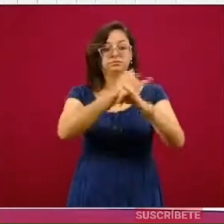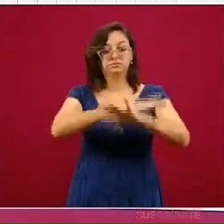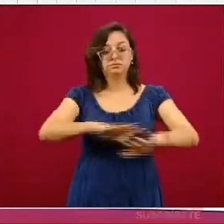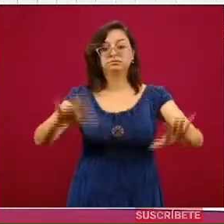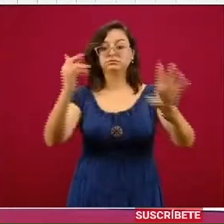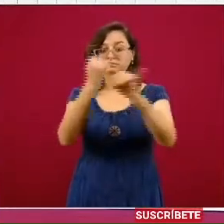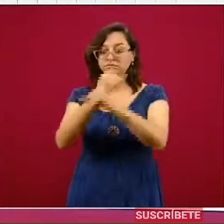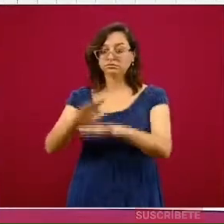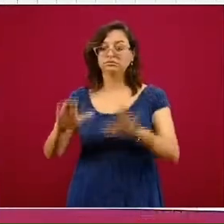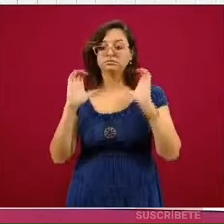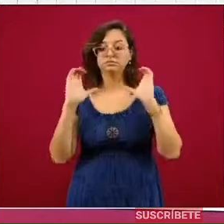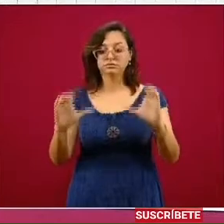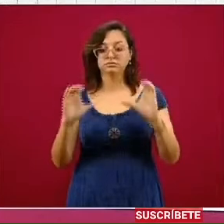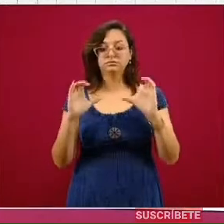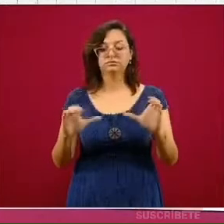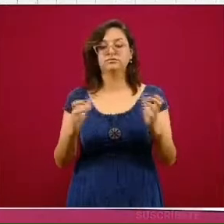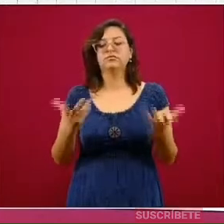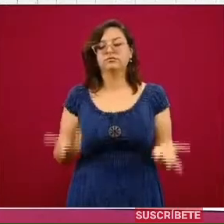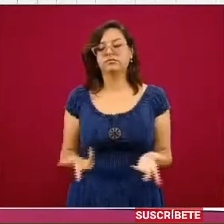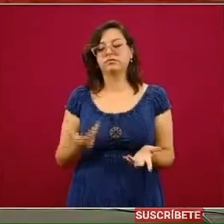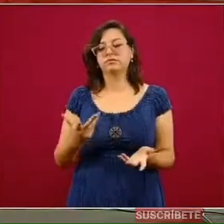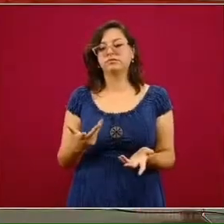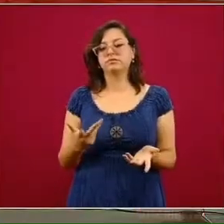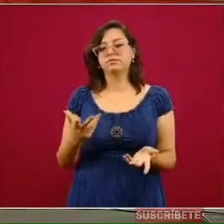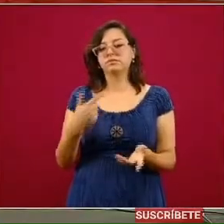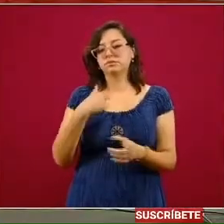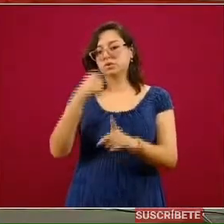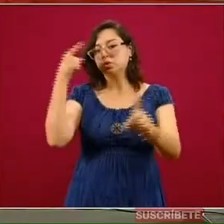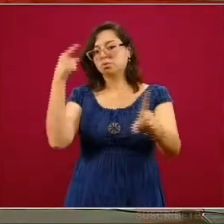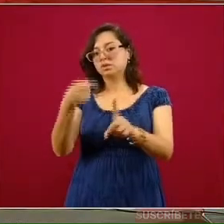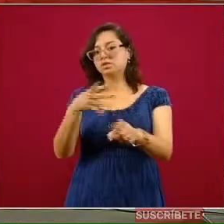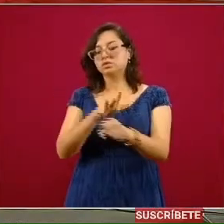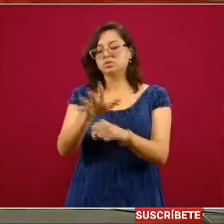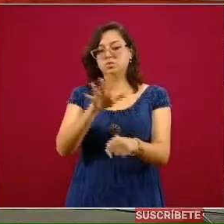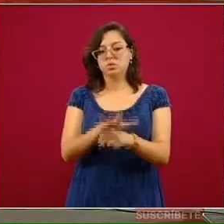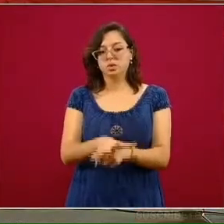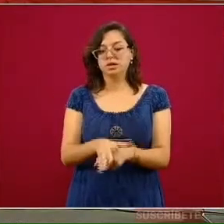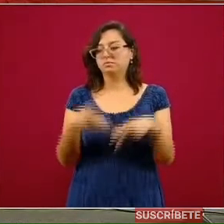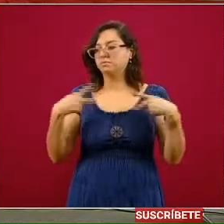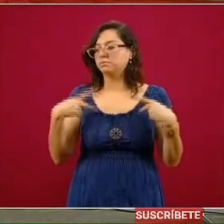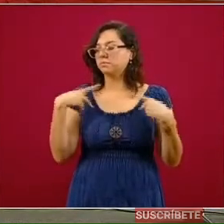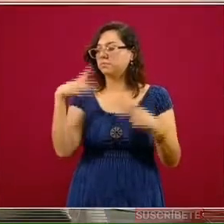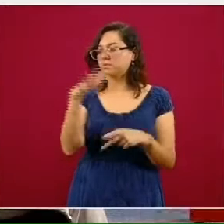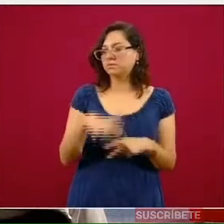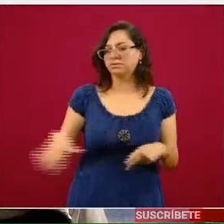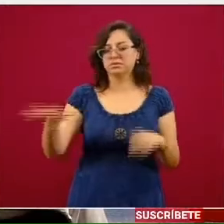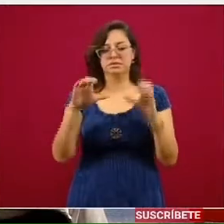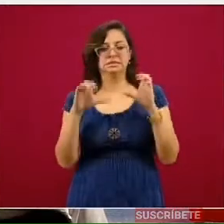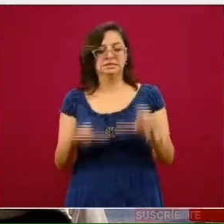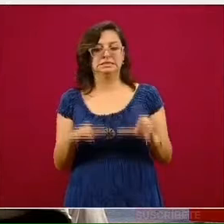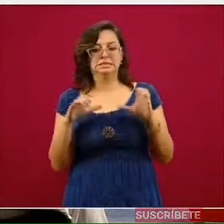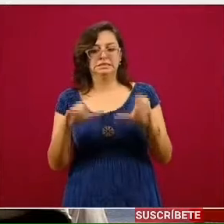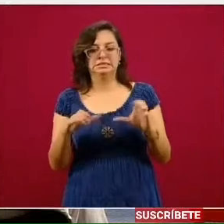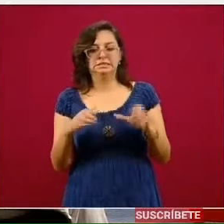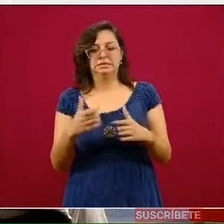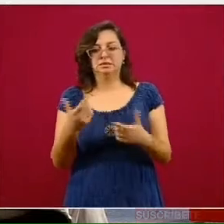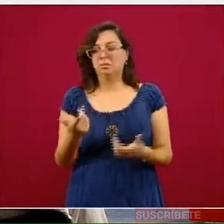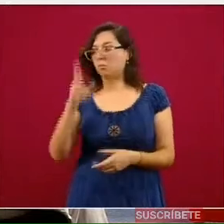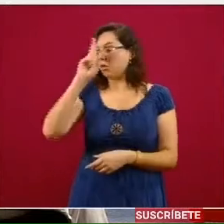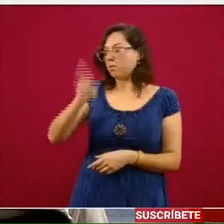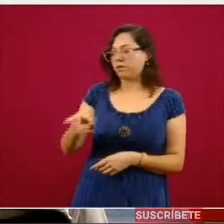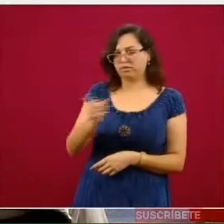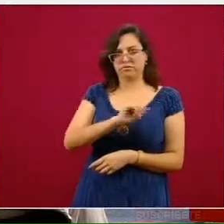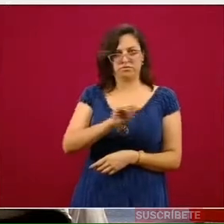mensajes de prevención, insisto, con el objetivo de que la población haga suya la prevención, que no sea solamente por